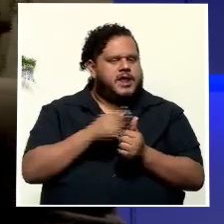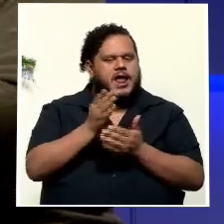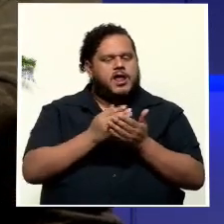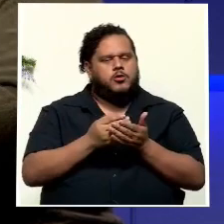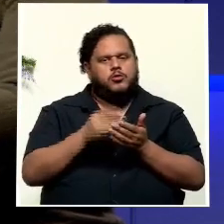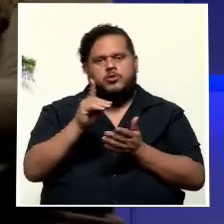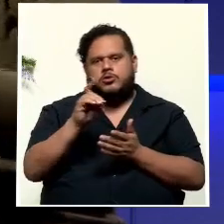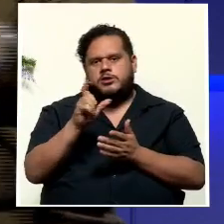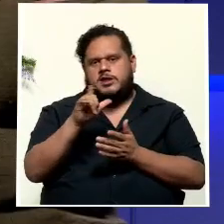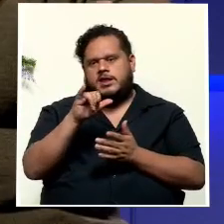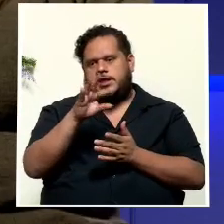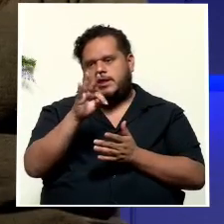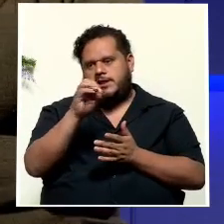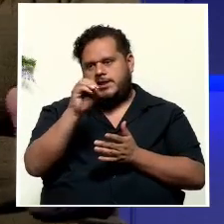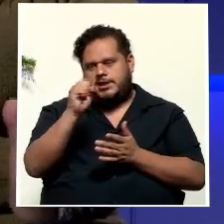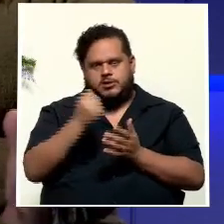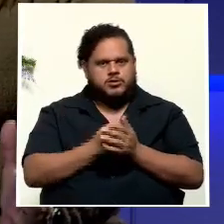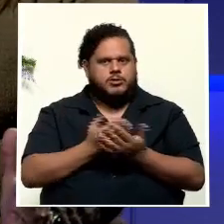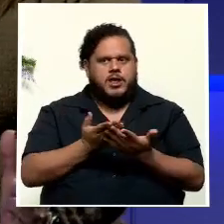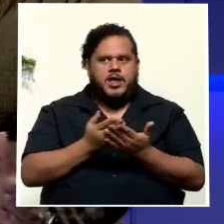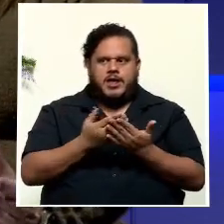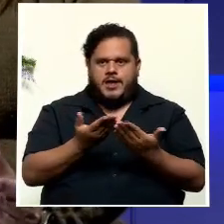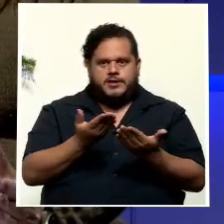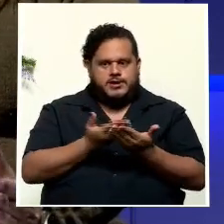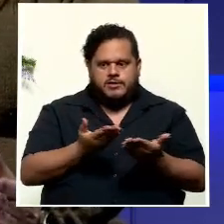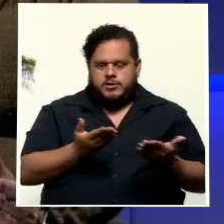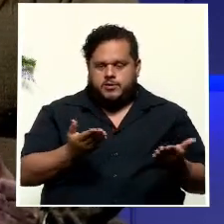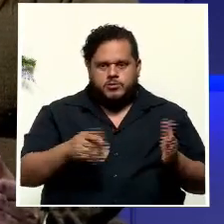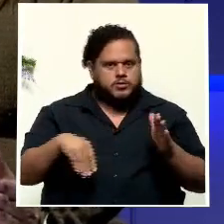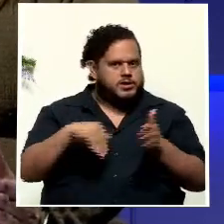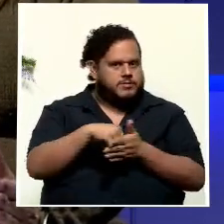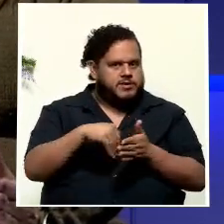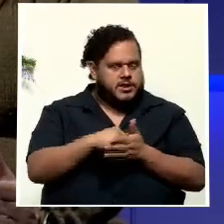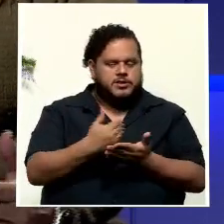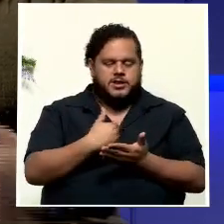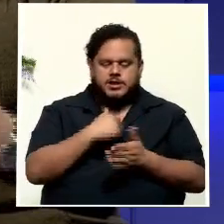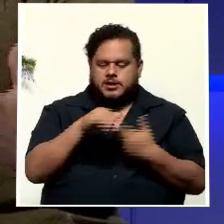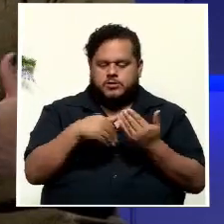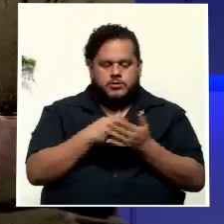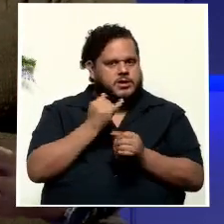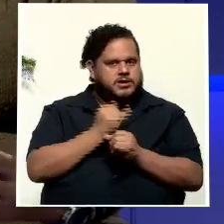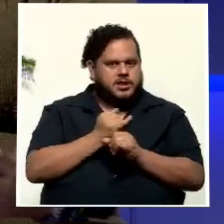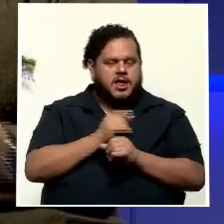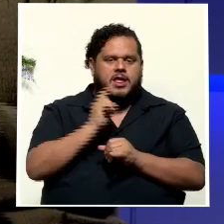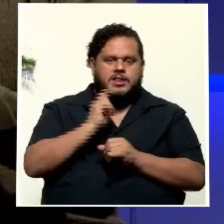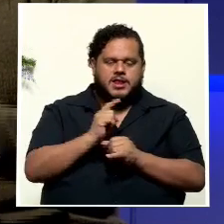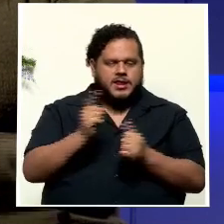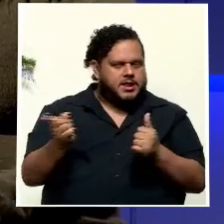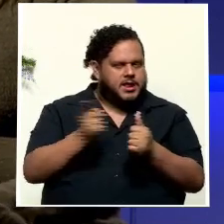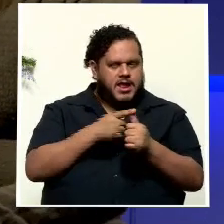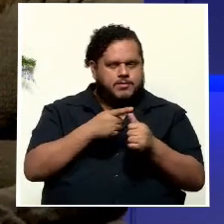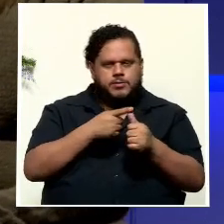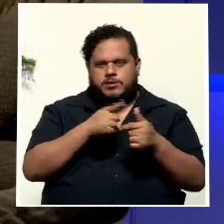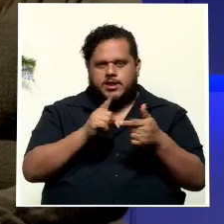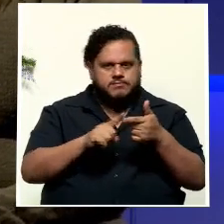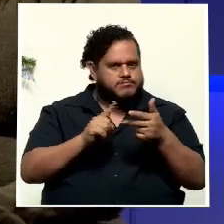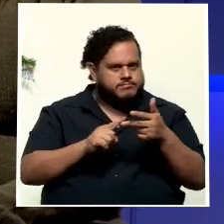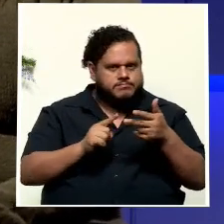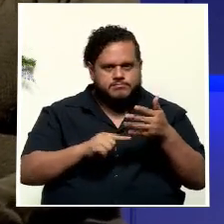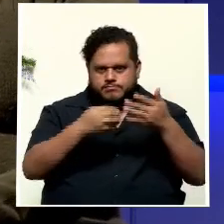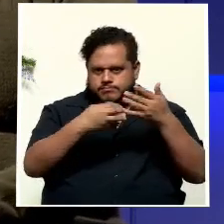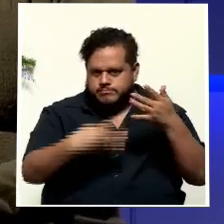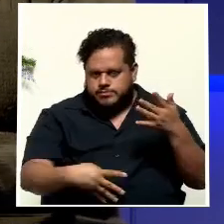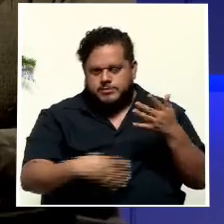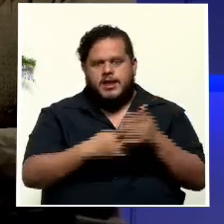vamos a irnos por acá. Ante recursos limitados, que por supuesto tienen todas las instituciones, tienen que priorizar. Esa es la política de